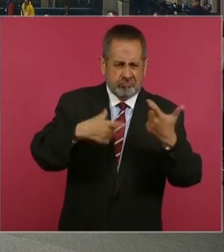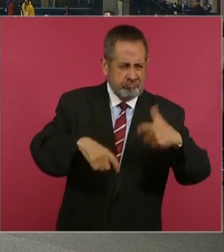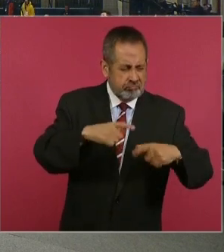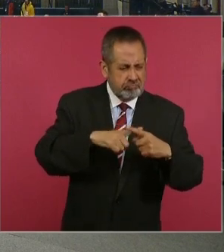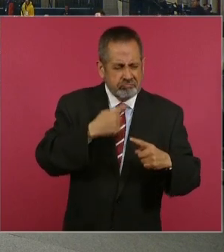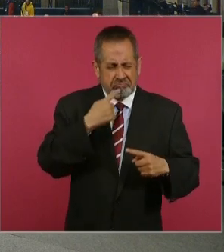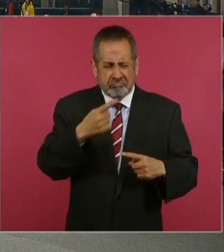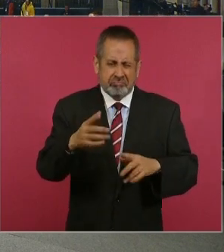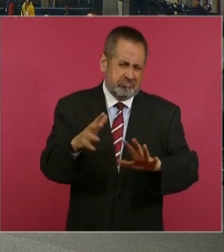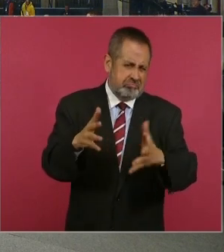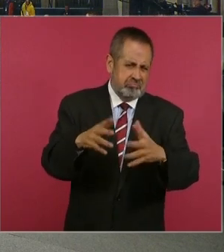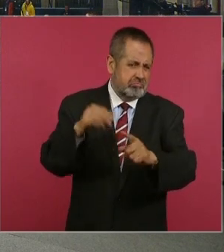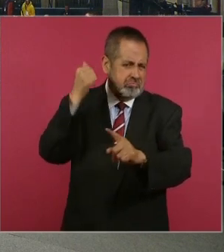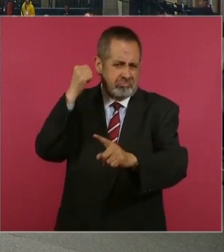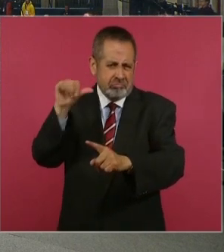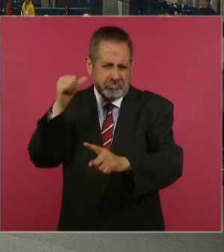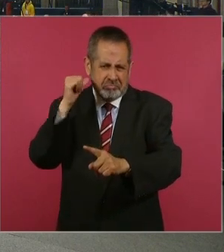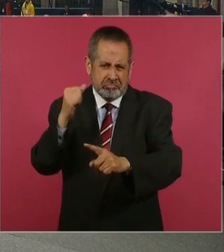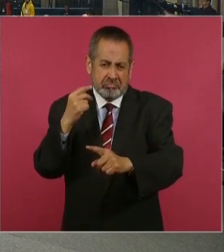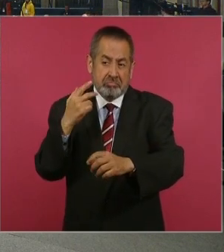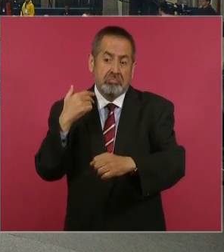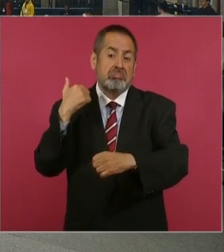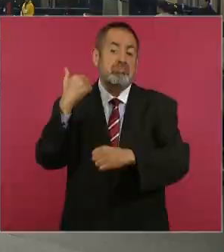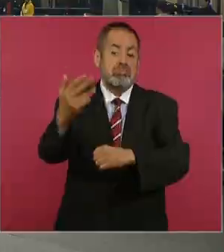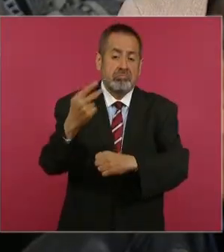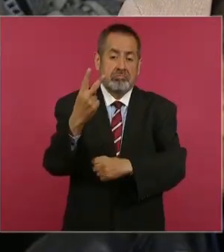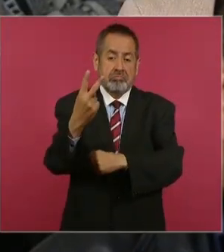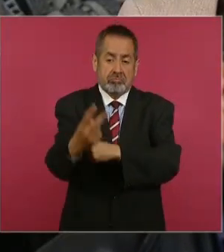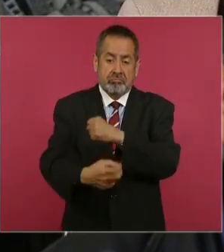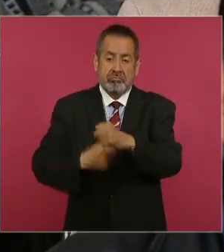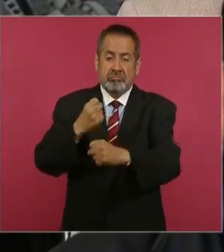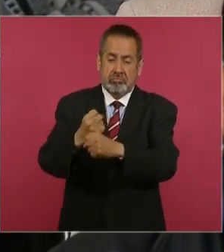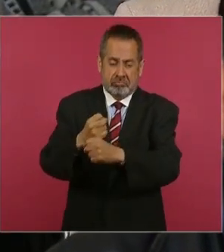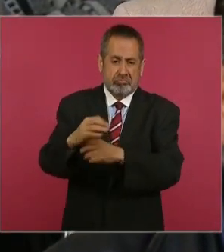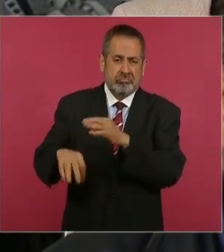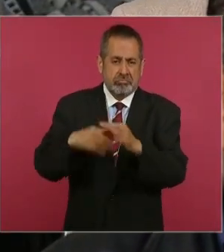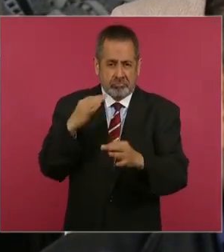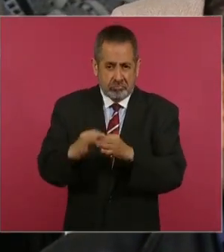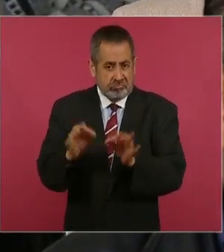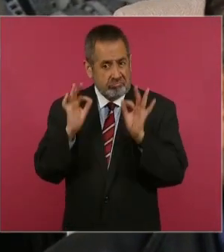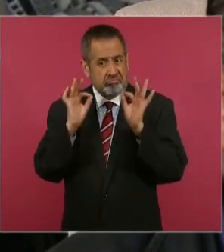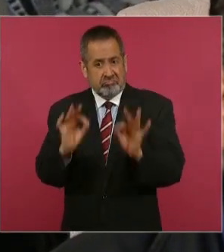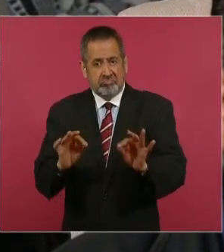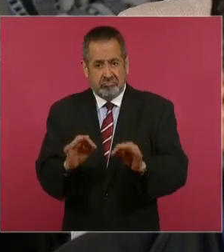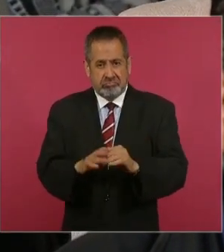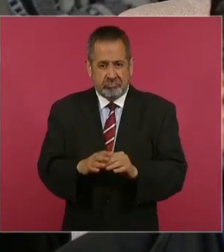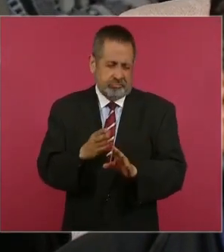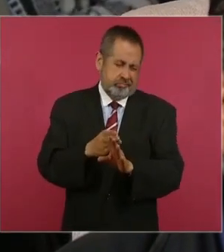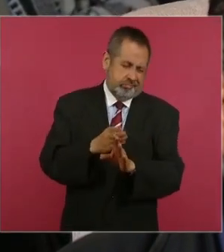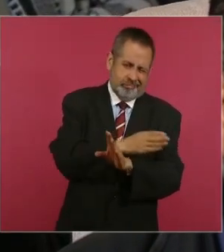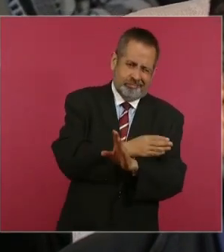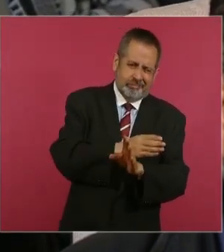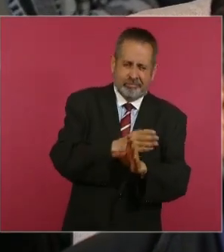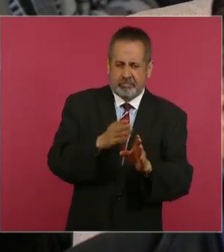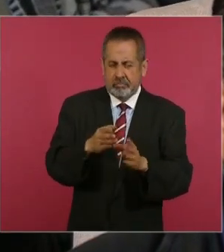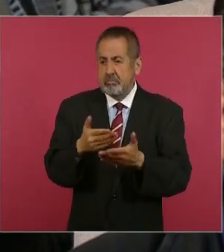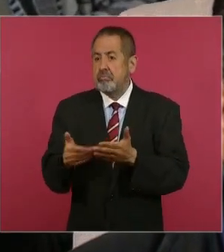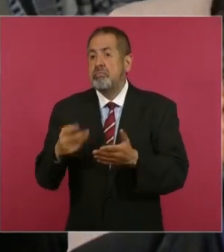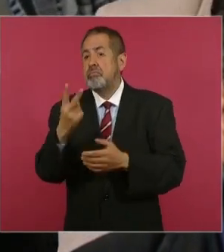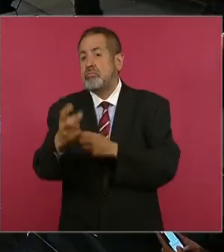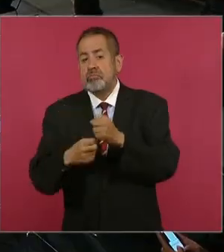Acapulco se recuperará en 2 años es decir en Do años lo podemos ver como estaba antes del paso del huracán